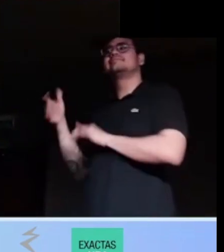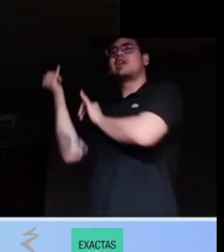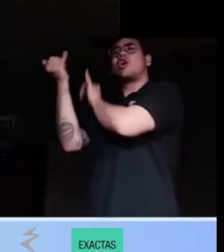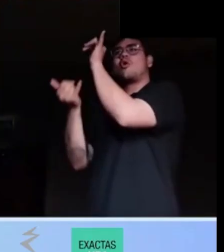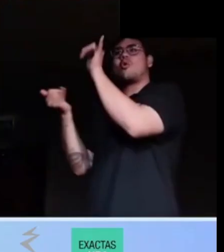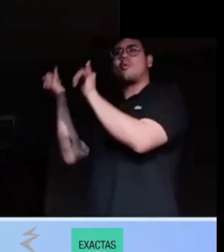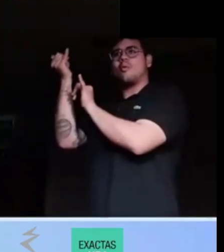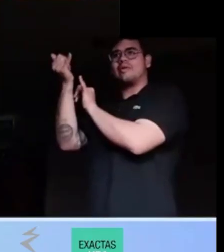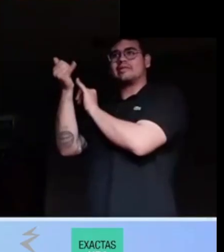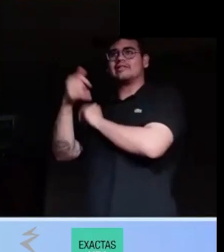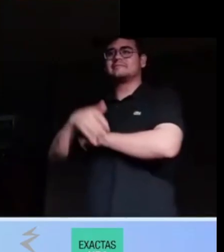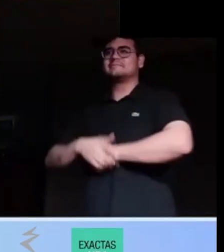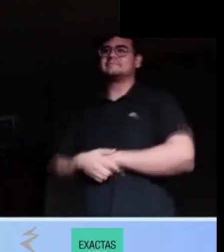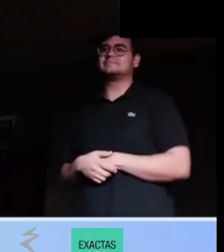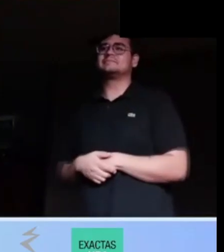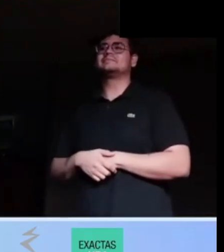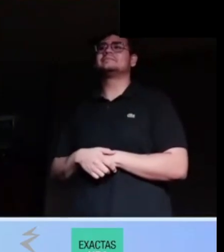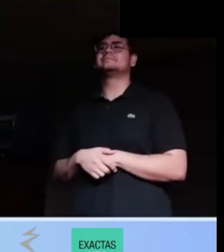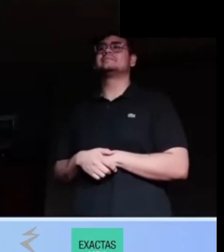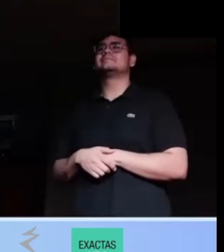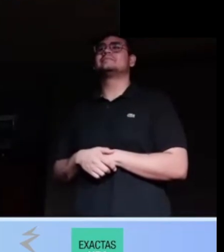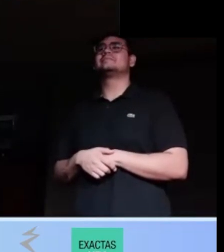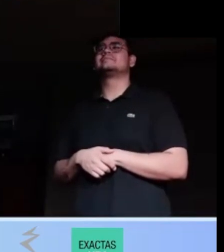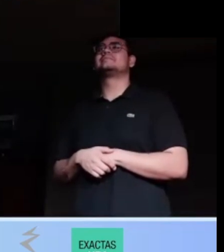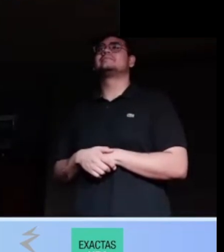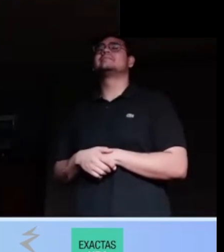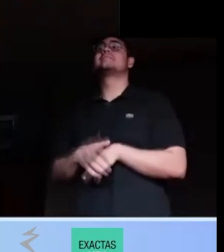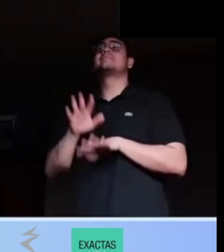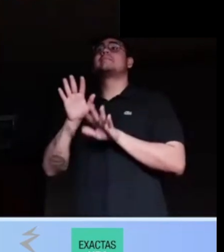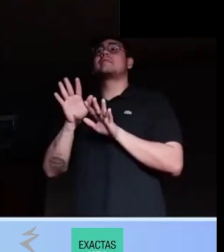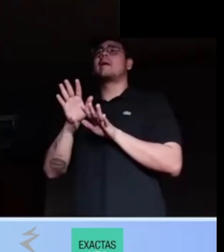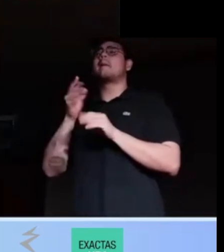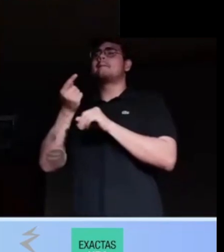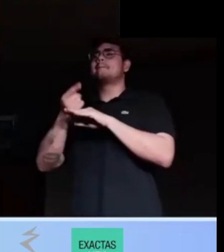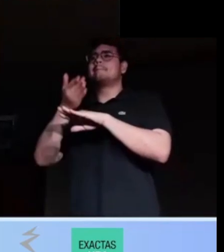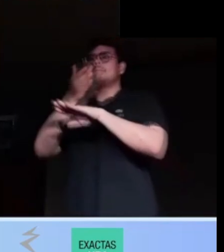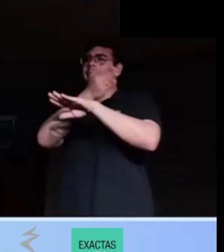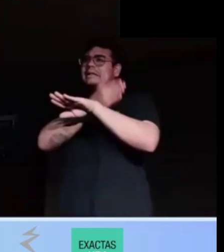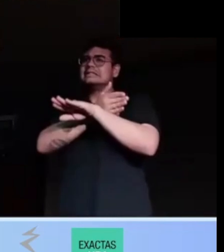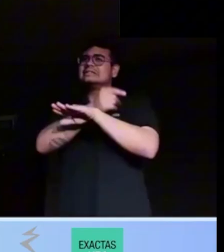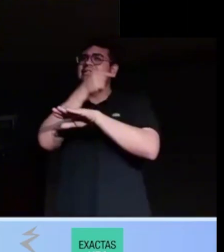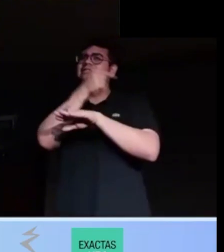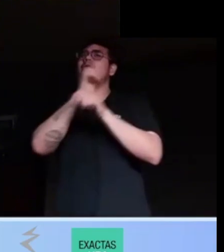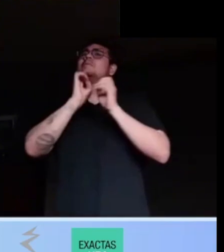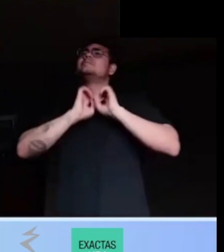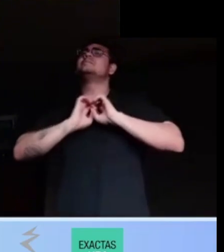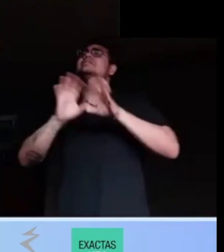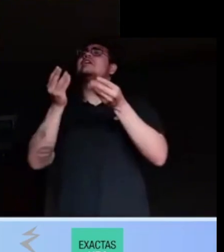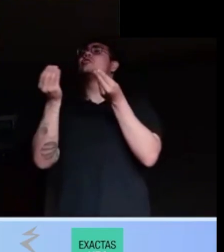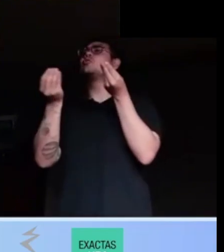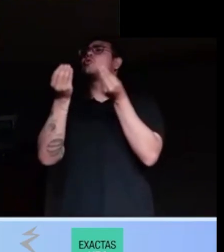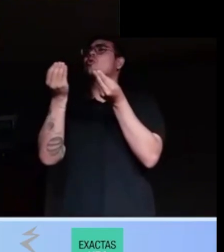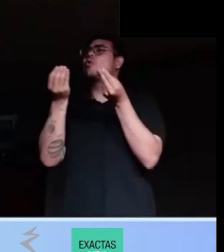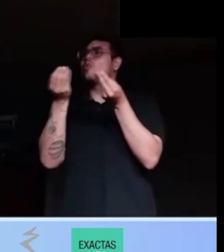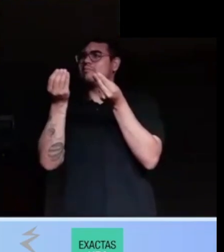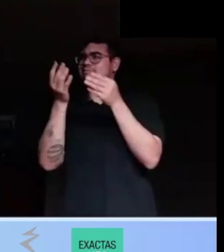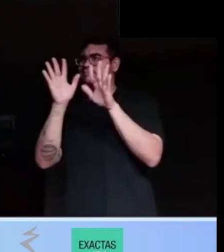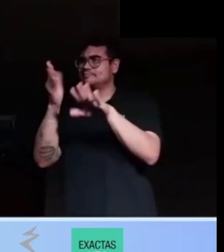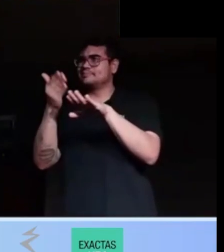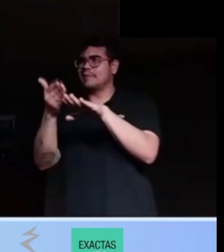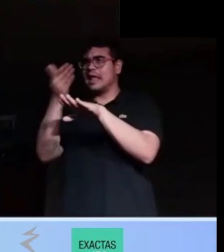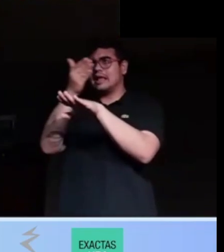Bueno, ¿qué tal? Buenos días. Voy a comentarles un poco cómo fueron estos primeros pasos. Lo primero que hicimos, desde luego, es,